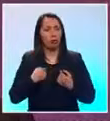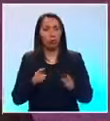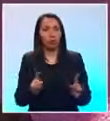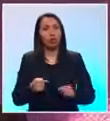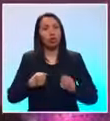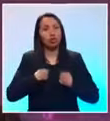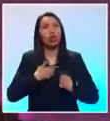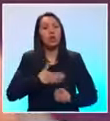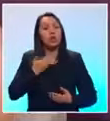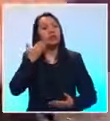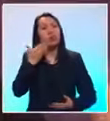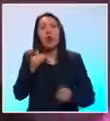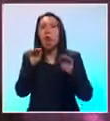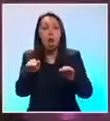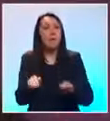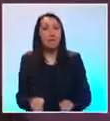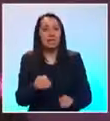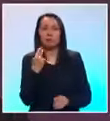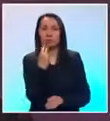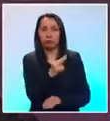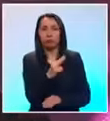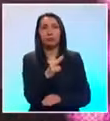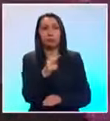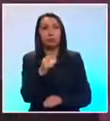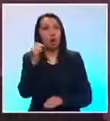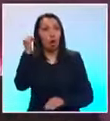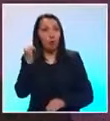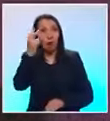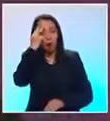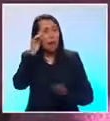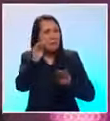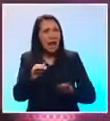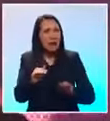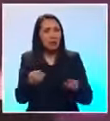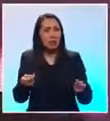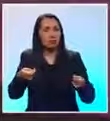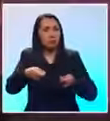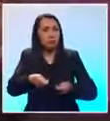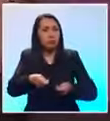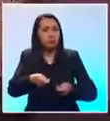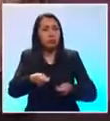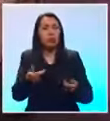quiero donar lo mismo que donaron ellos para que...